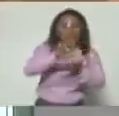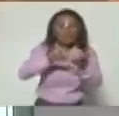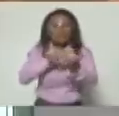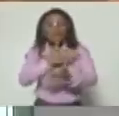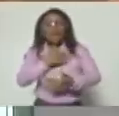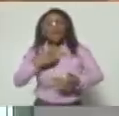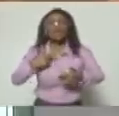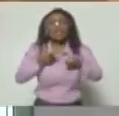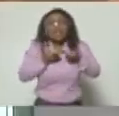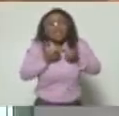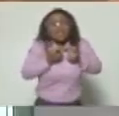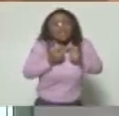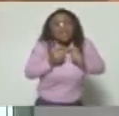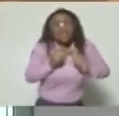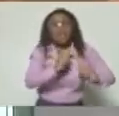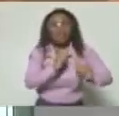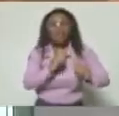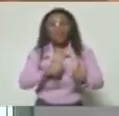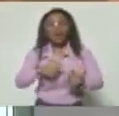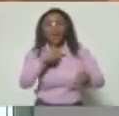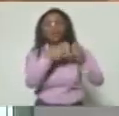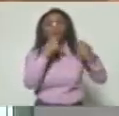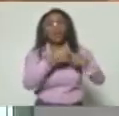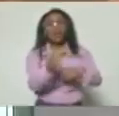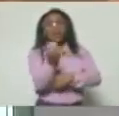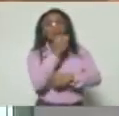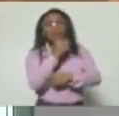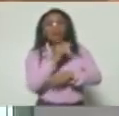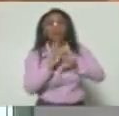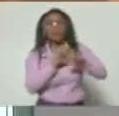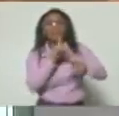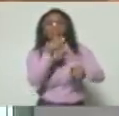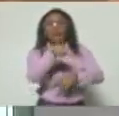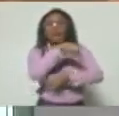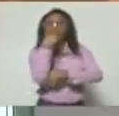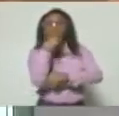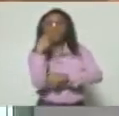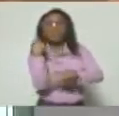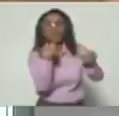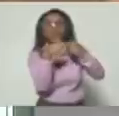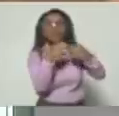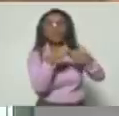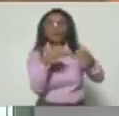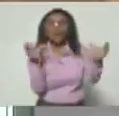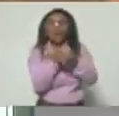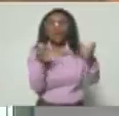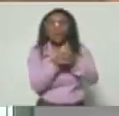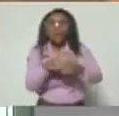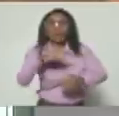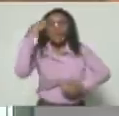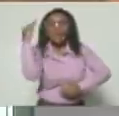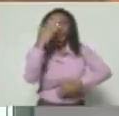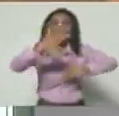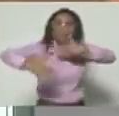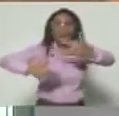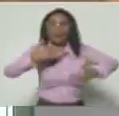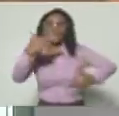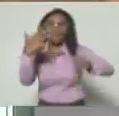una paraeconomía proveniente y alimentada por el narcotráfico, por las bandas paramilitares.